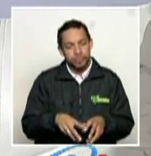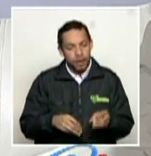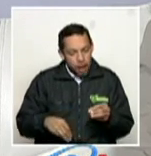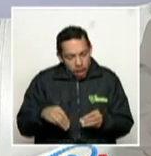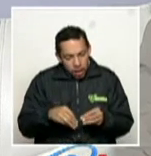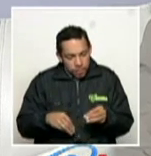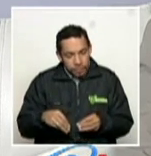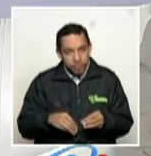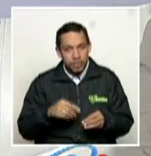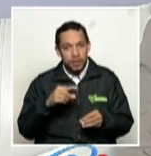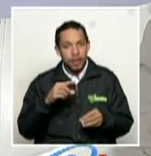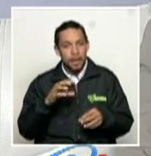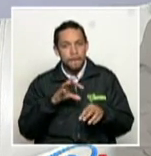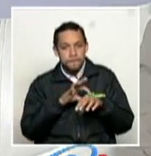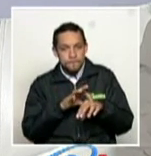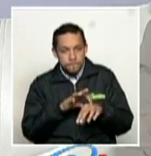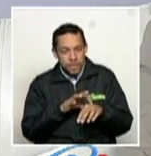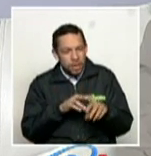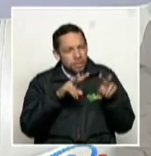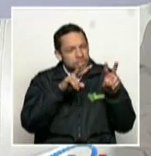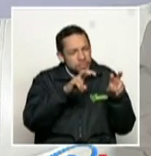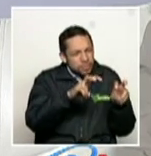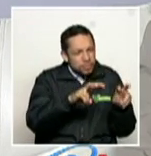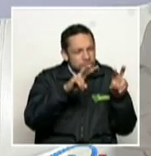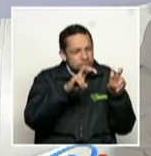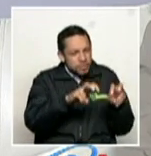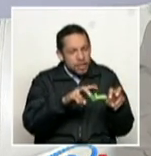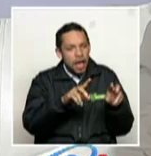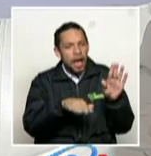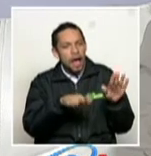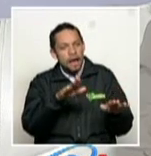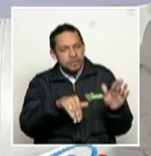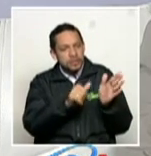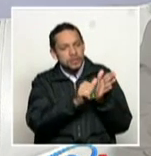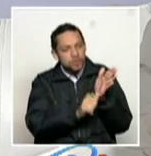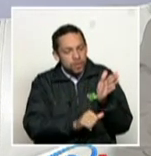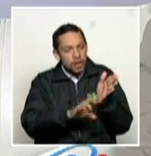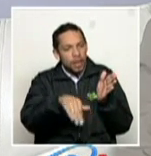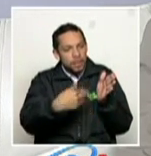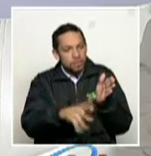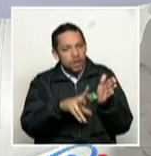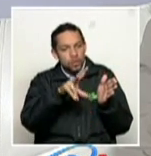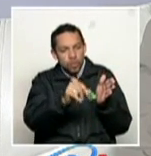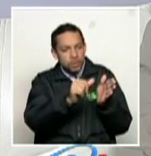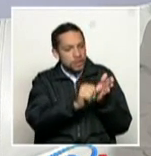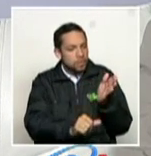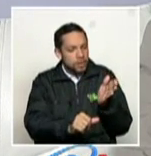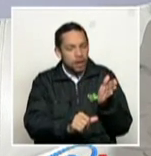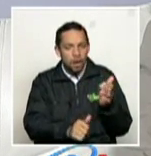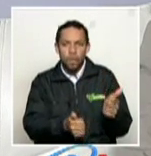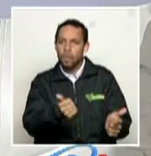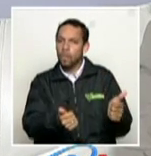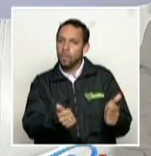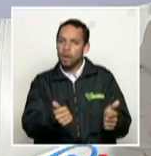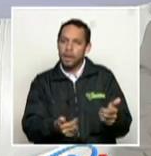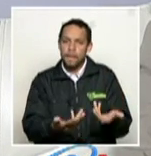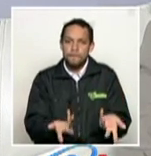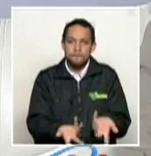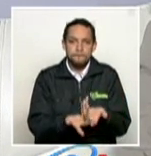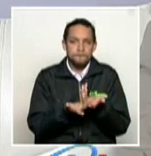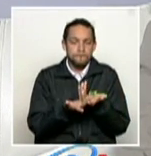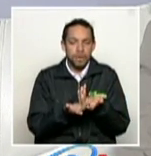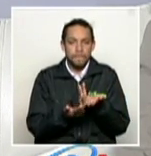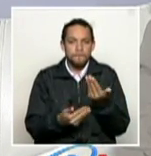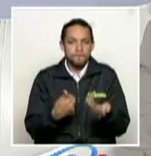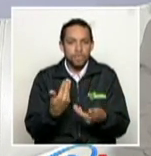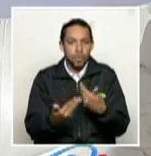del urólogo, que unas veces me dicen que me tienen que hacer cirugía, otras veces me dicen que no me tienen que hacer cirugía. Y yo me lo paso mal en peor todos